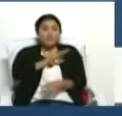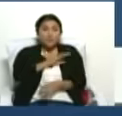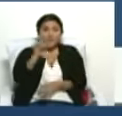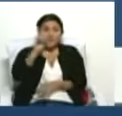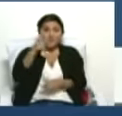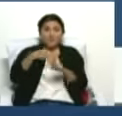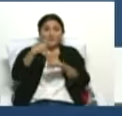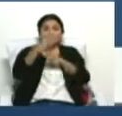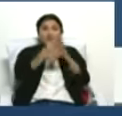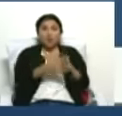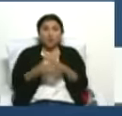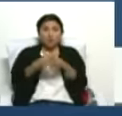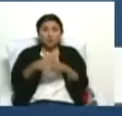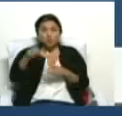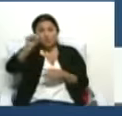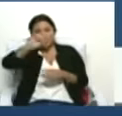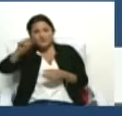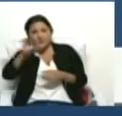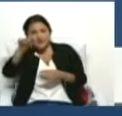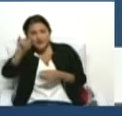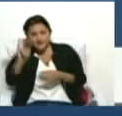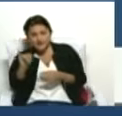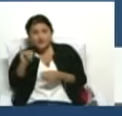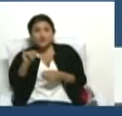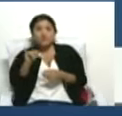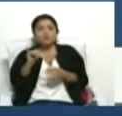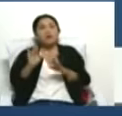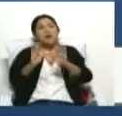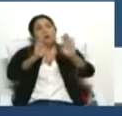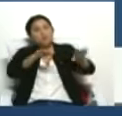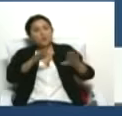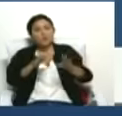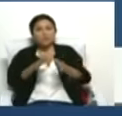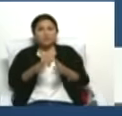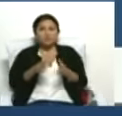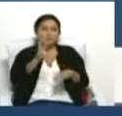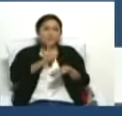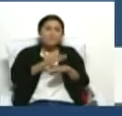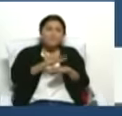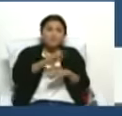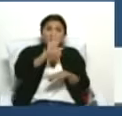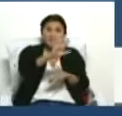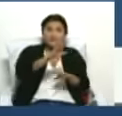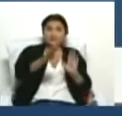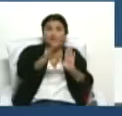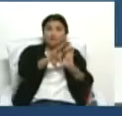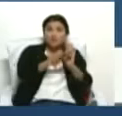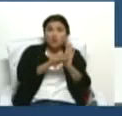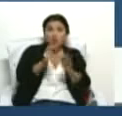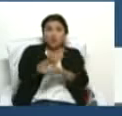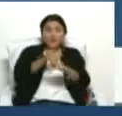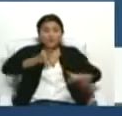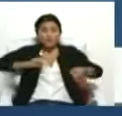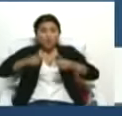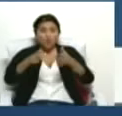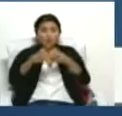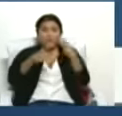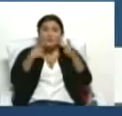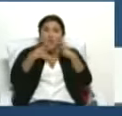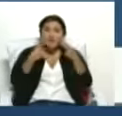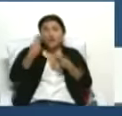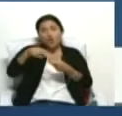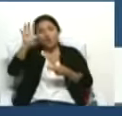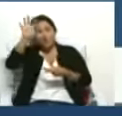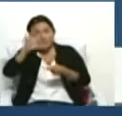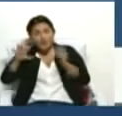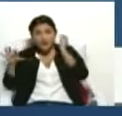Estados Unidos, la USAID explica que se fomenta dicha colaboración para que en el marco de la gobernabilidad los partidos políticos extranjeros que